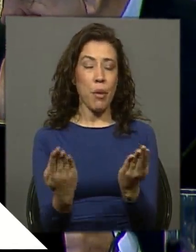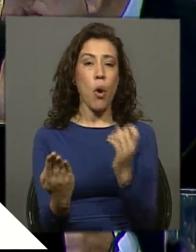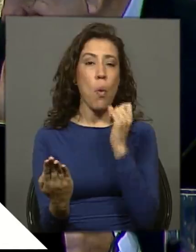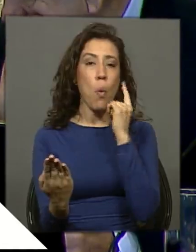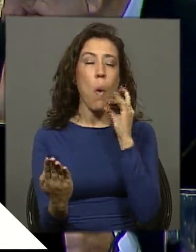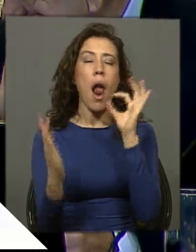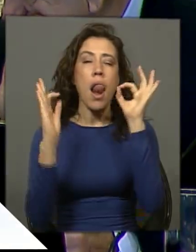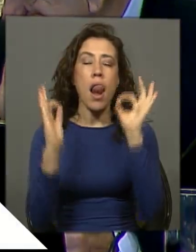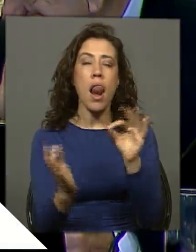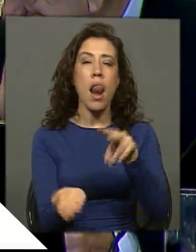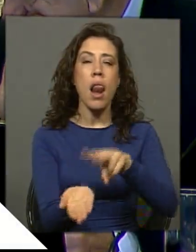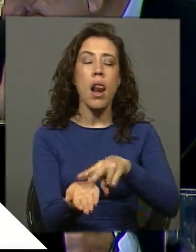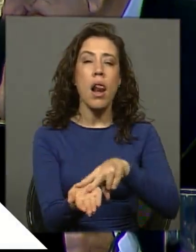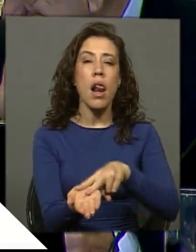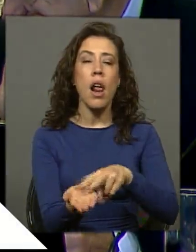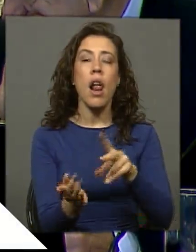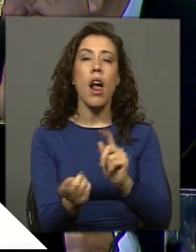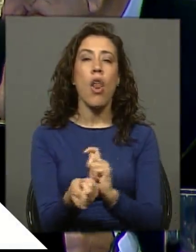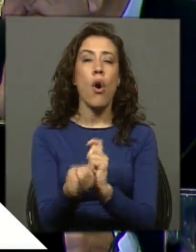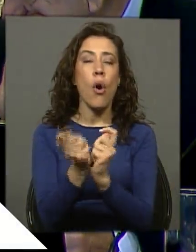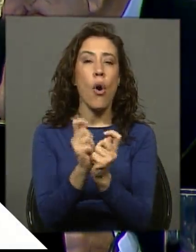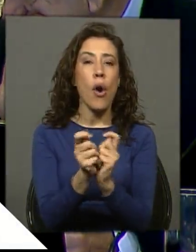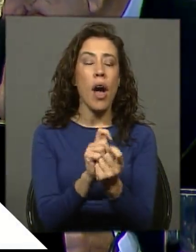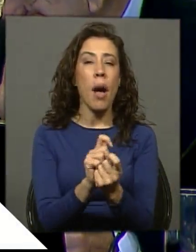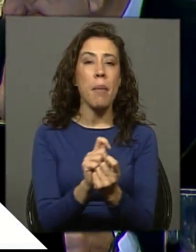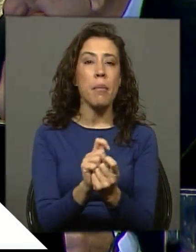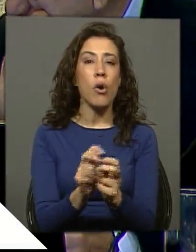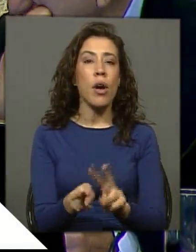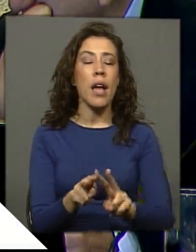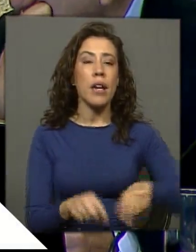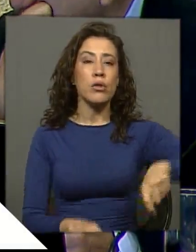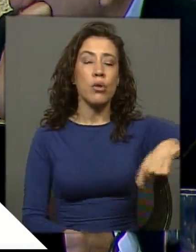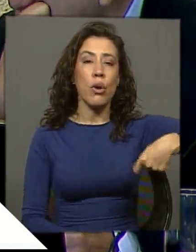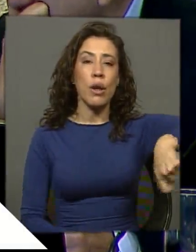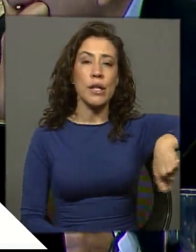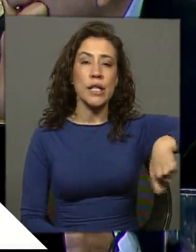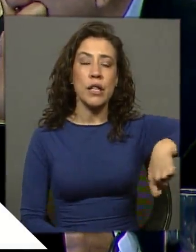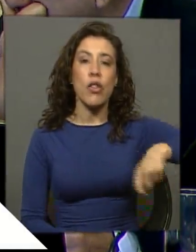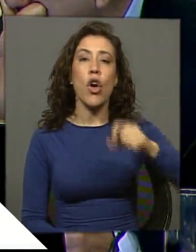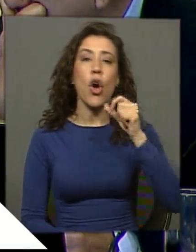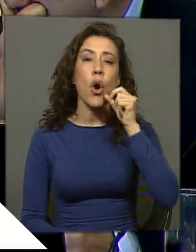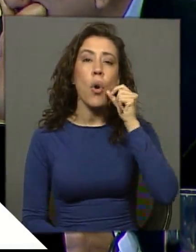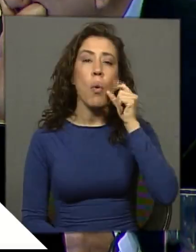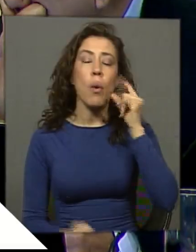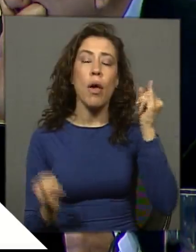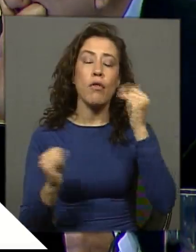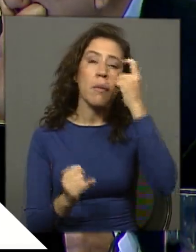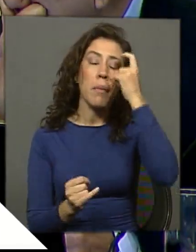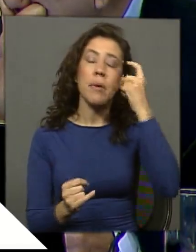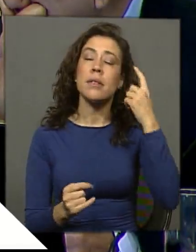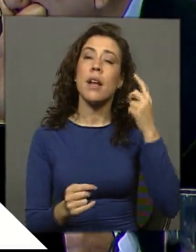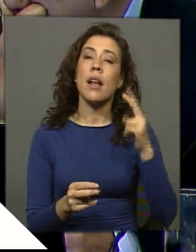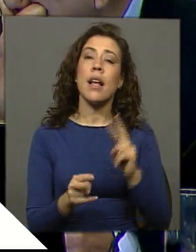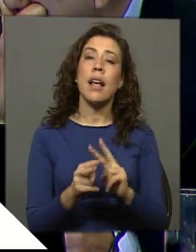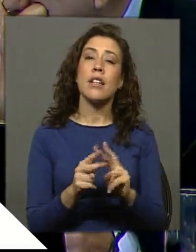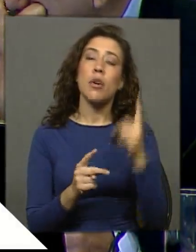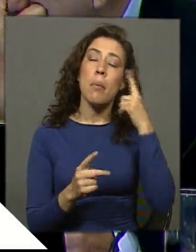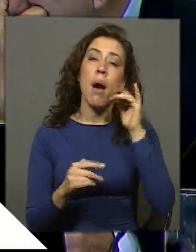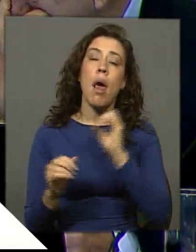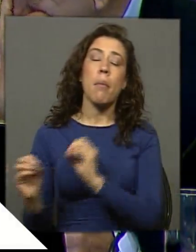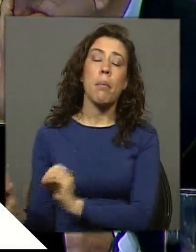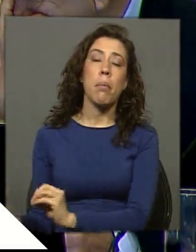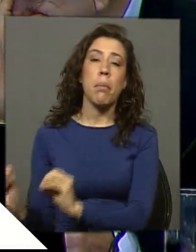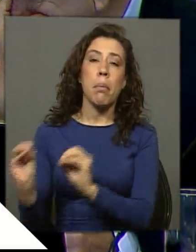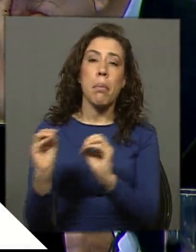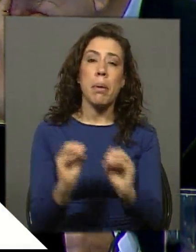son exactamente las modificaciones introducidas en el Senado y cuál es el raciocinio que llevó a postergar